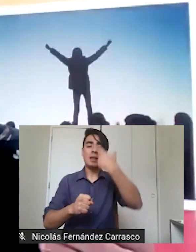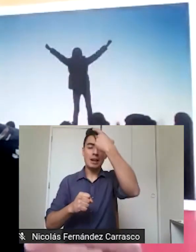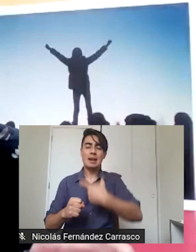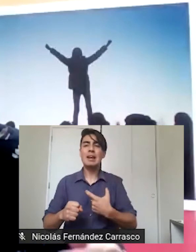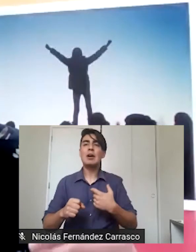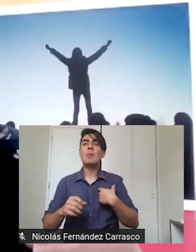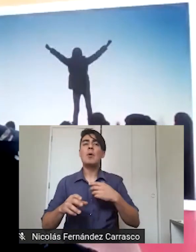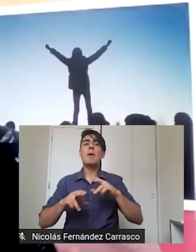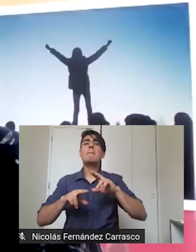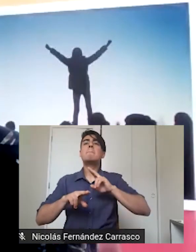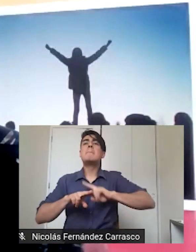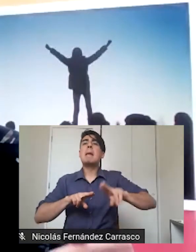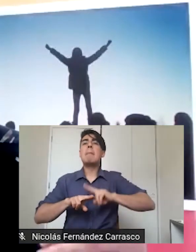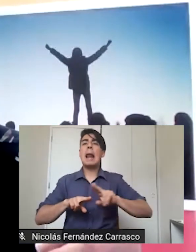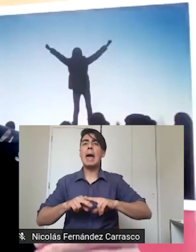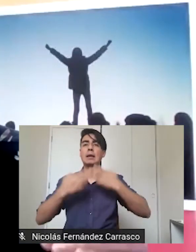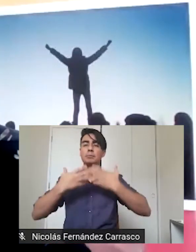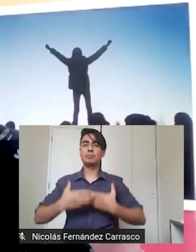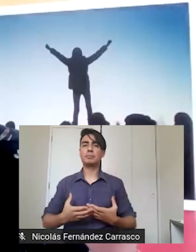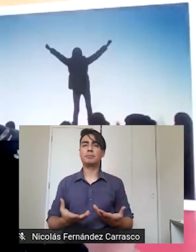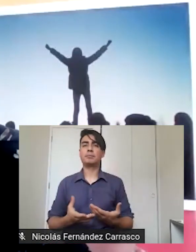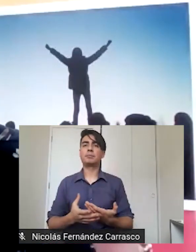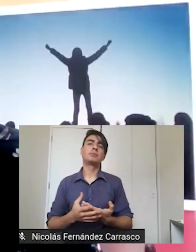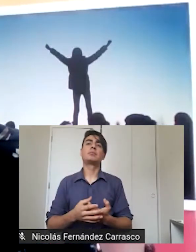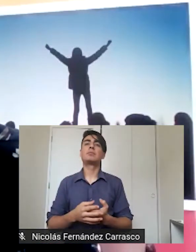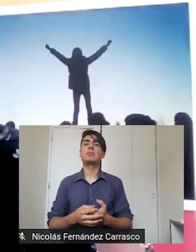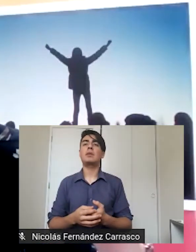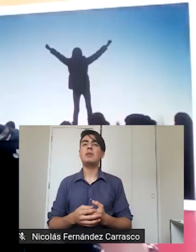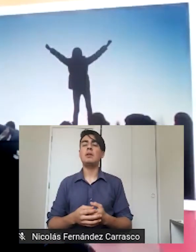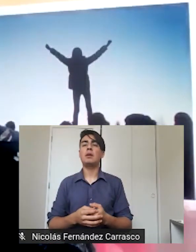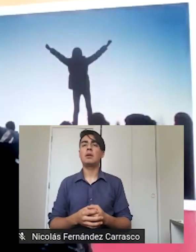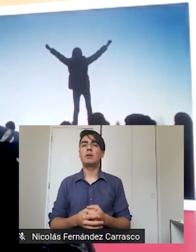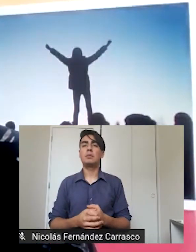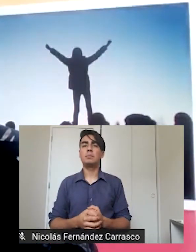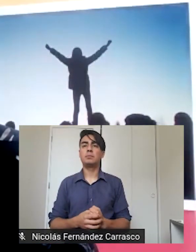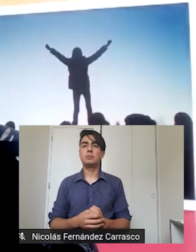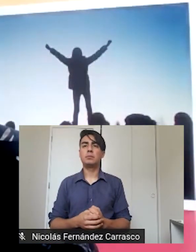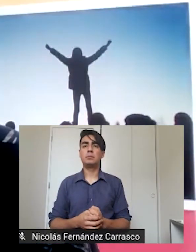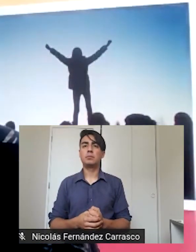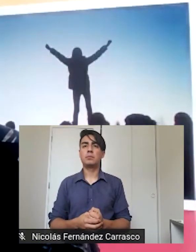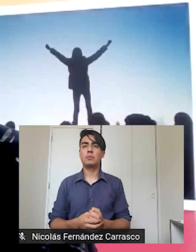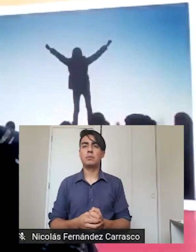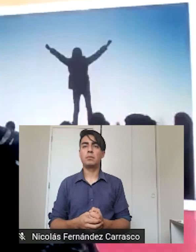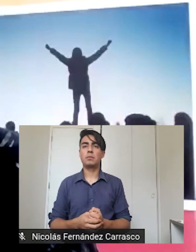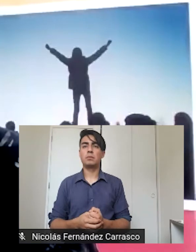tener un reflejo de lo que estamos supuestamente.